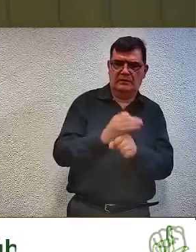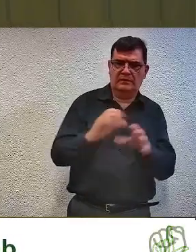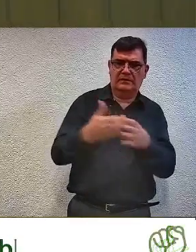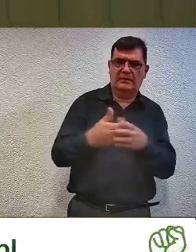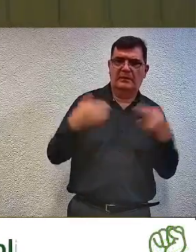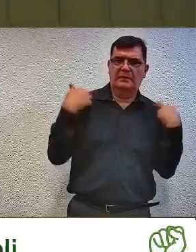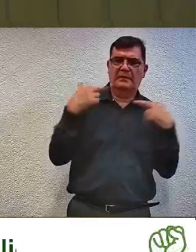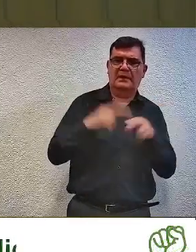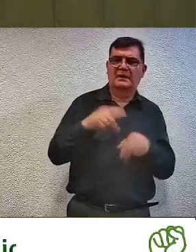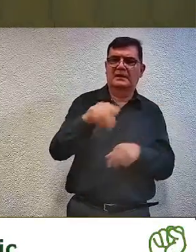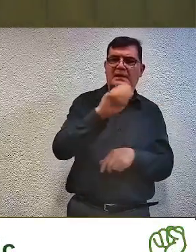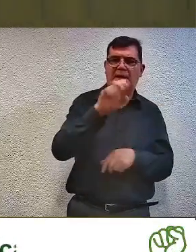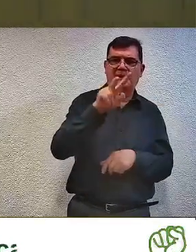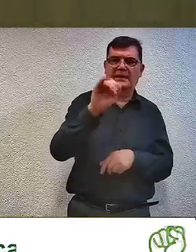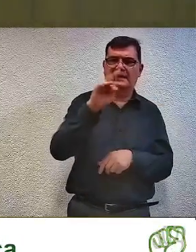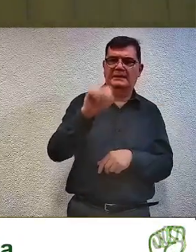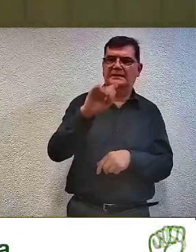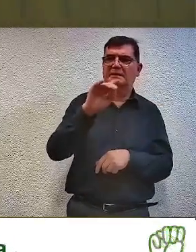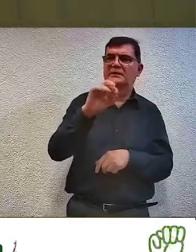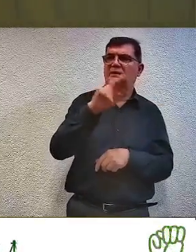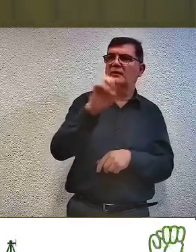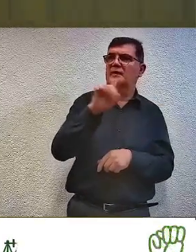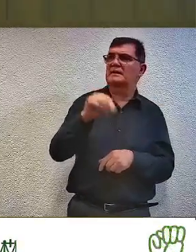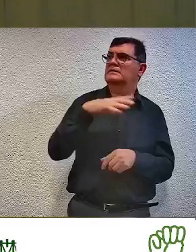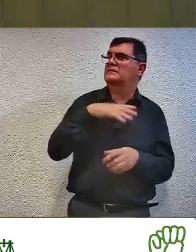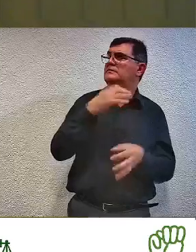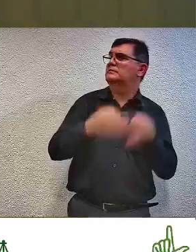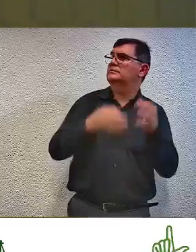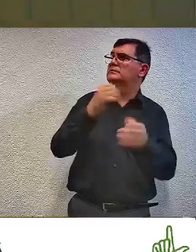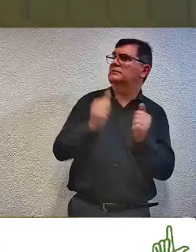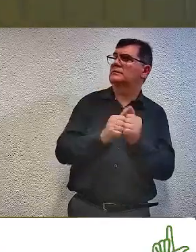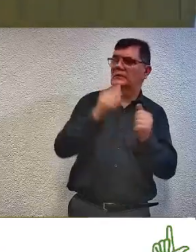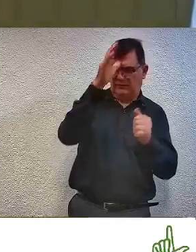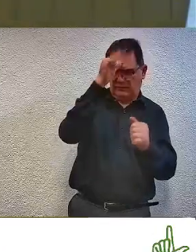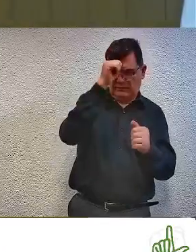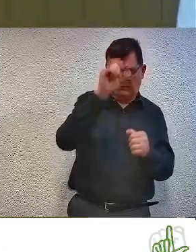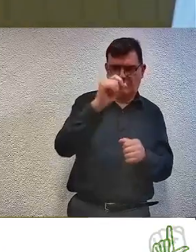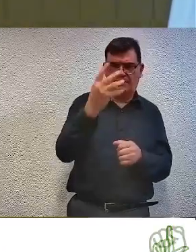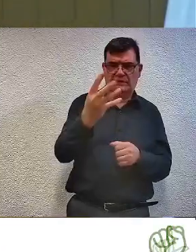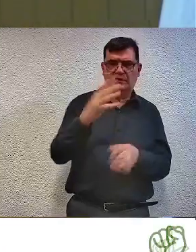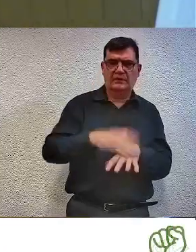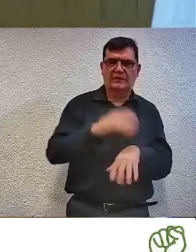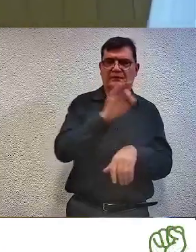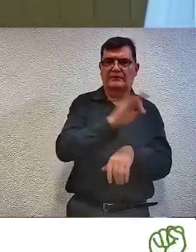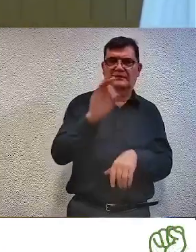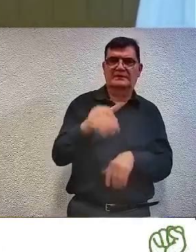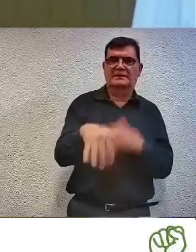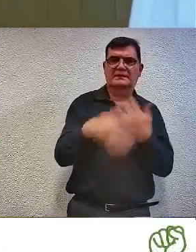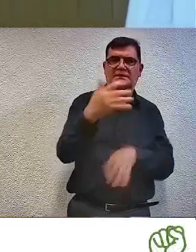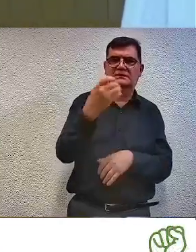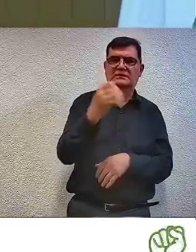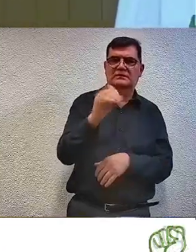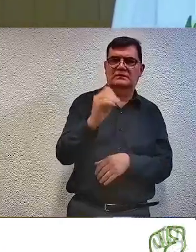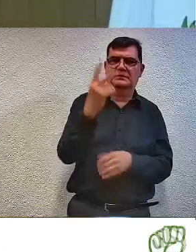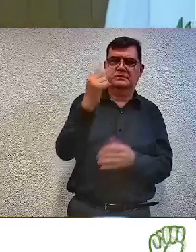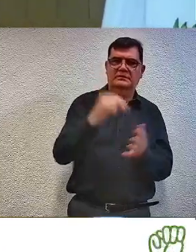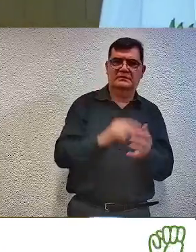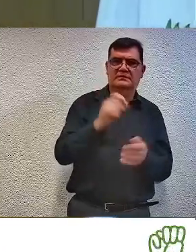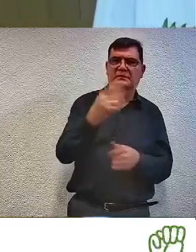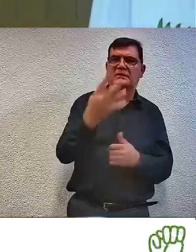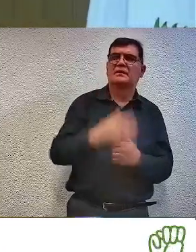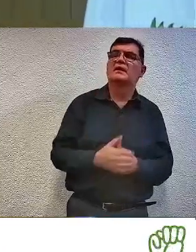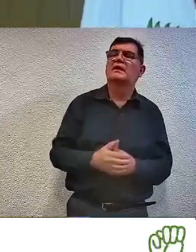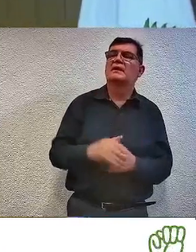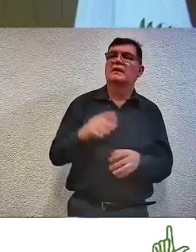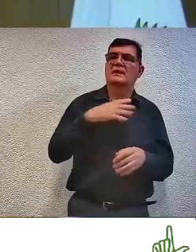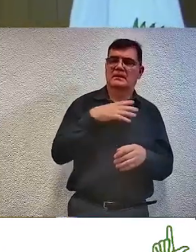la magistrada Evelyn Rodríguez Chinol en términos del acuerdo 22 de fecha 15 de octubre del 2024. Por